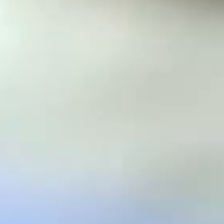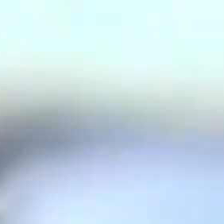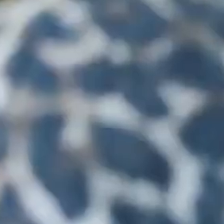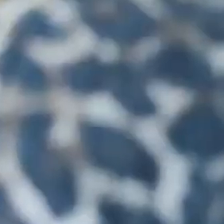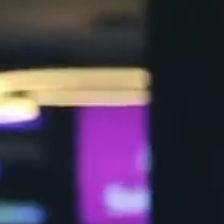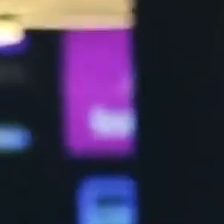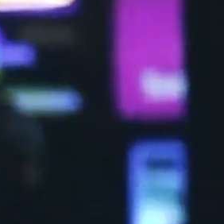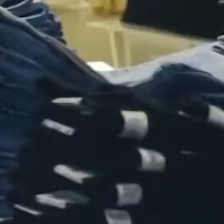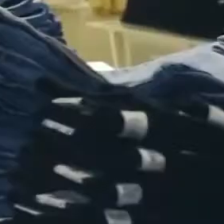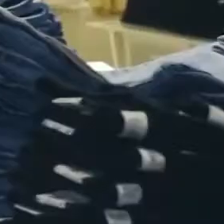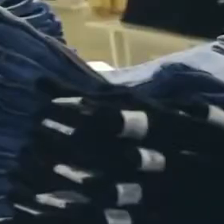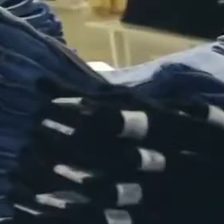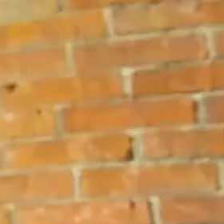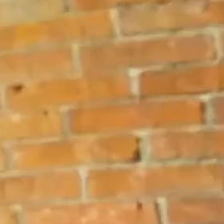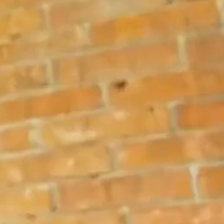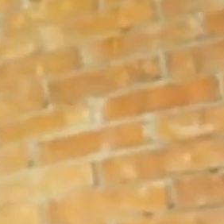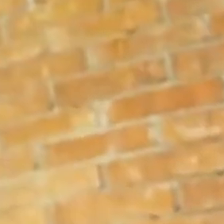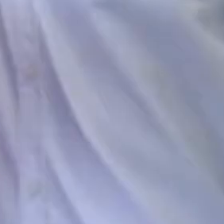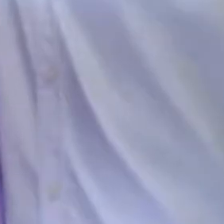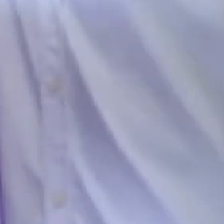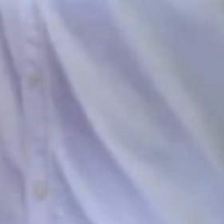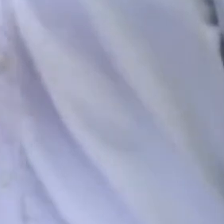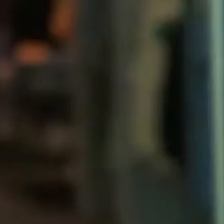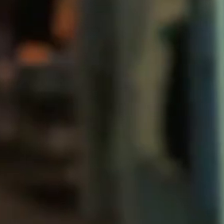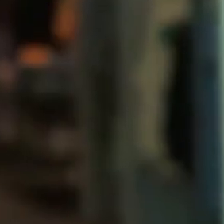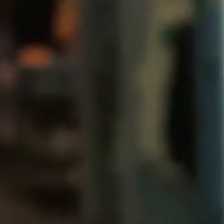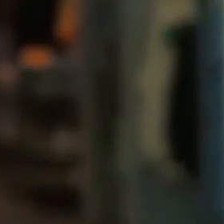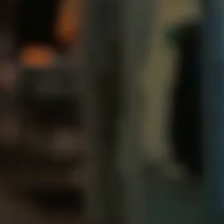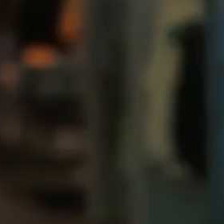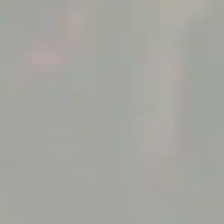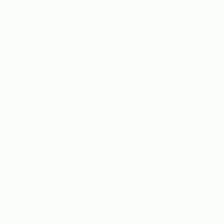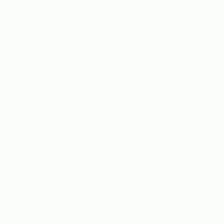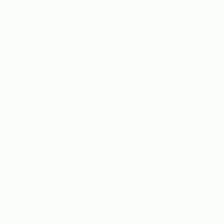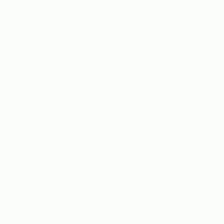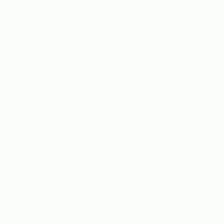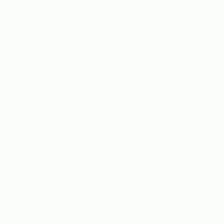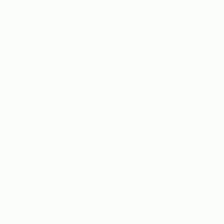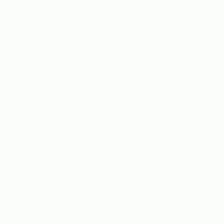Presenta Montevideo Shopping. Siempre contigo.